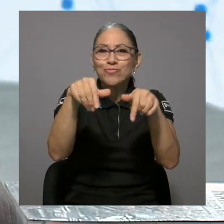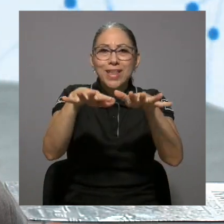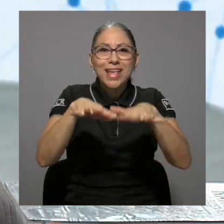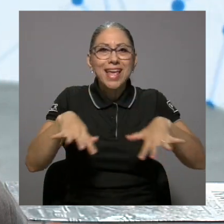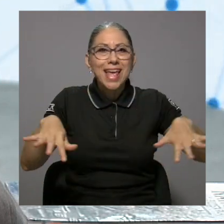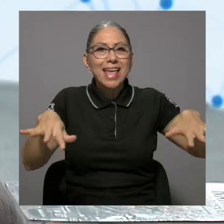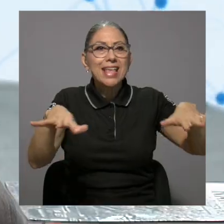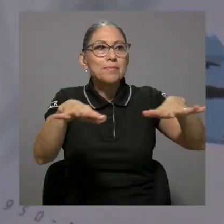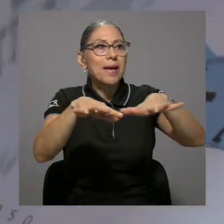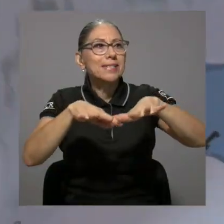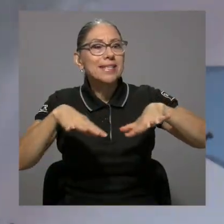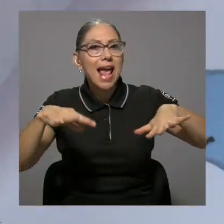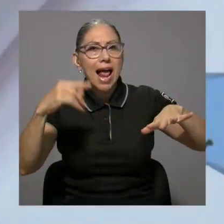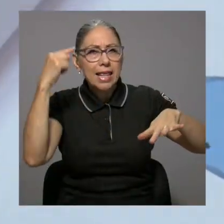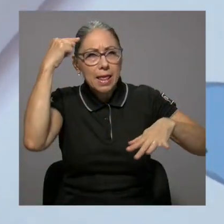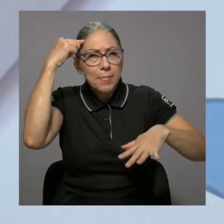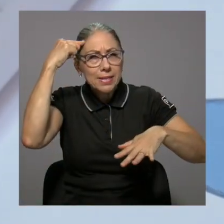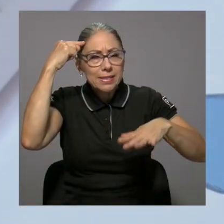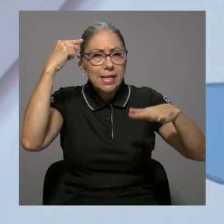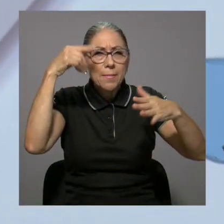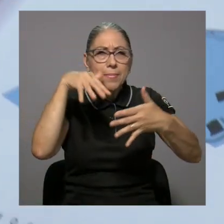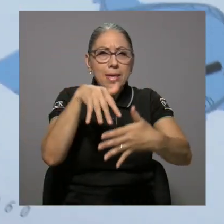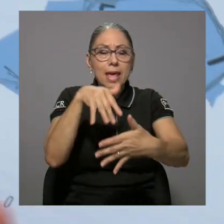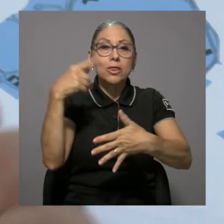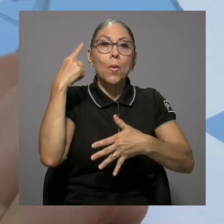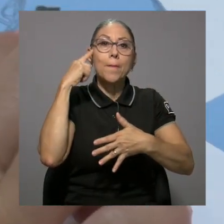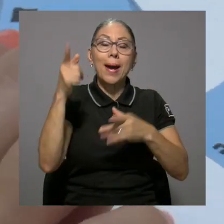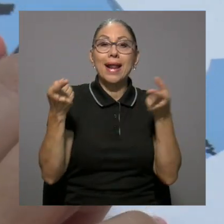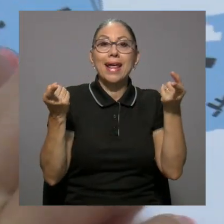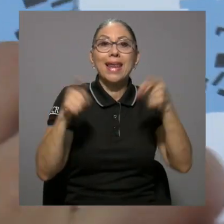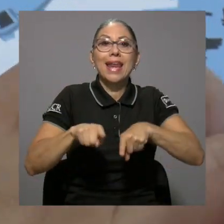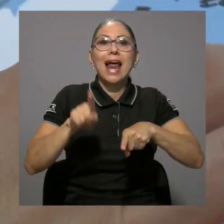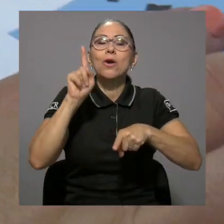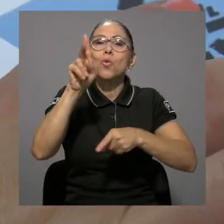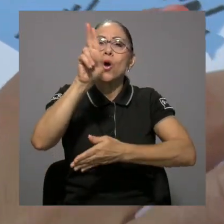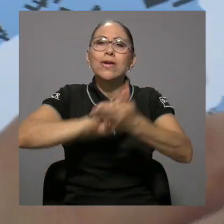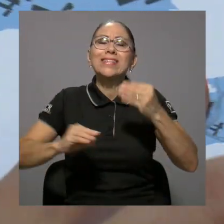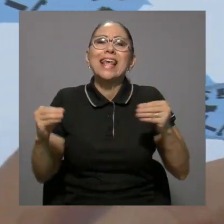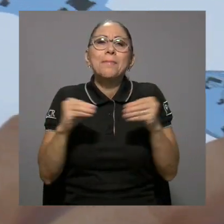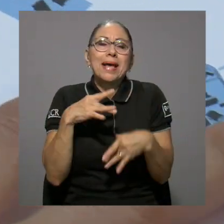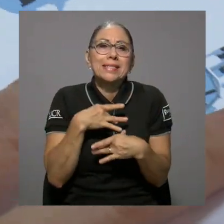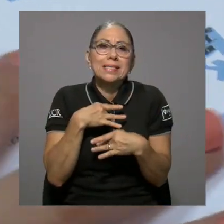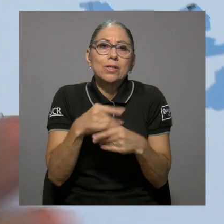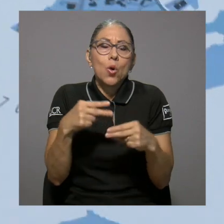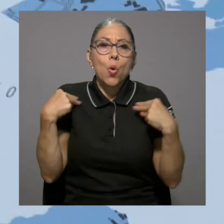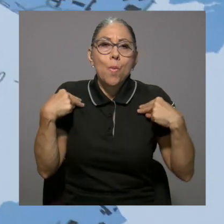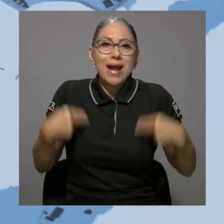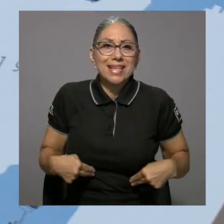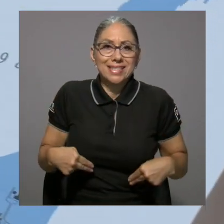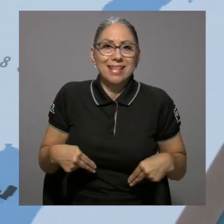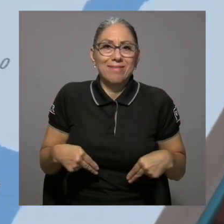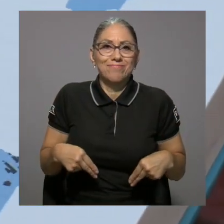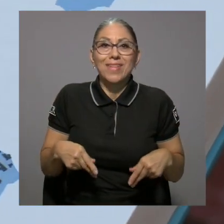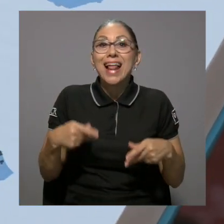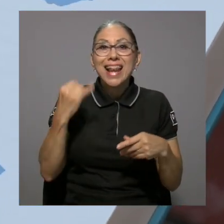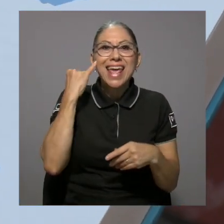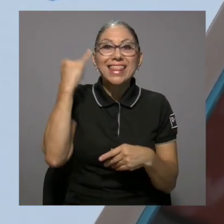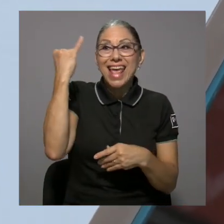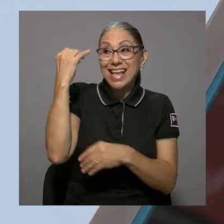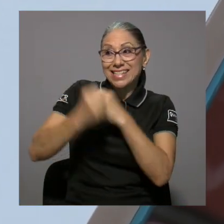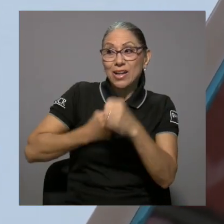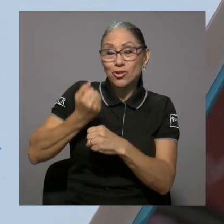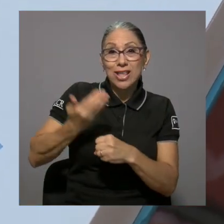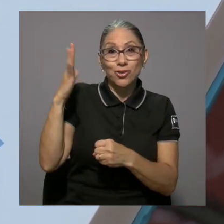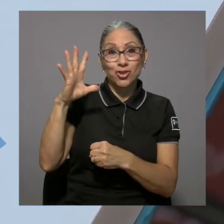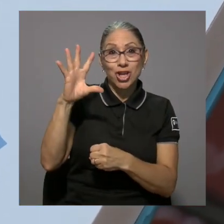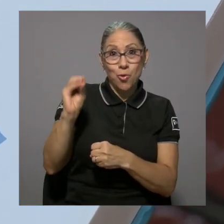y también de pensamiento para generar una universidad más humanista, en donde la idea era que los estudiantes ya en los años 50, ¿verdad?, cuando